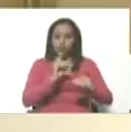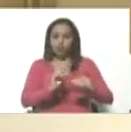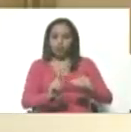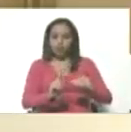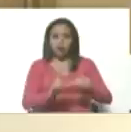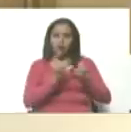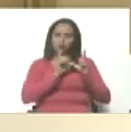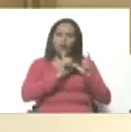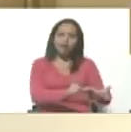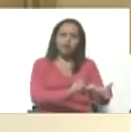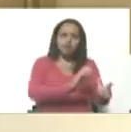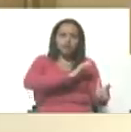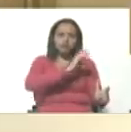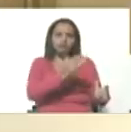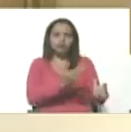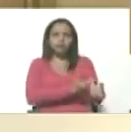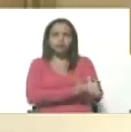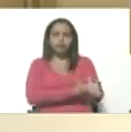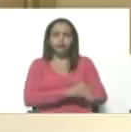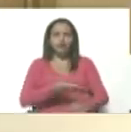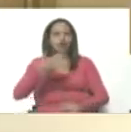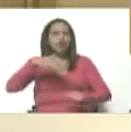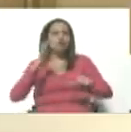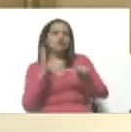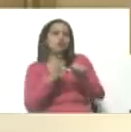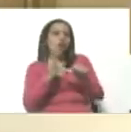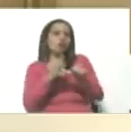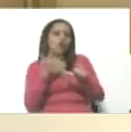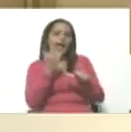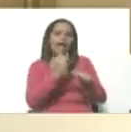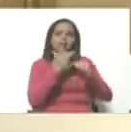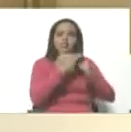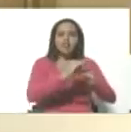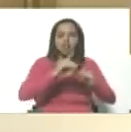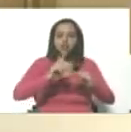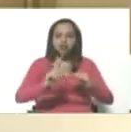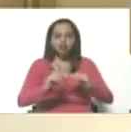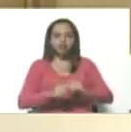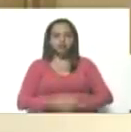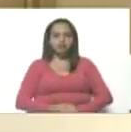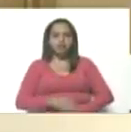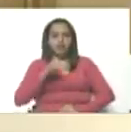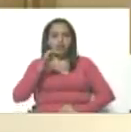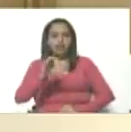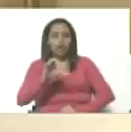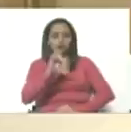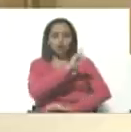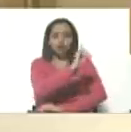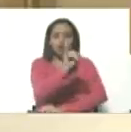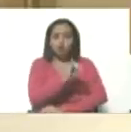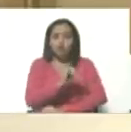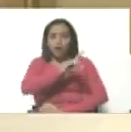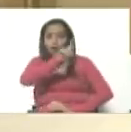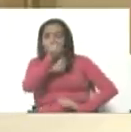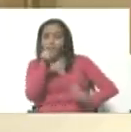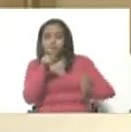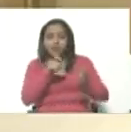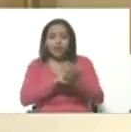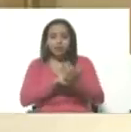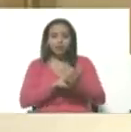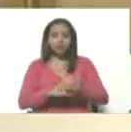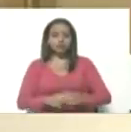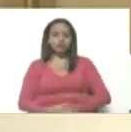es cuarentena radical. ¿Dónde vamos a cumplir este esquema? En el estado Zulia completo, por el foco